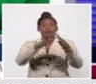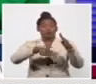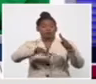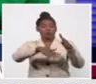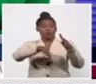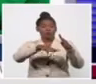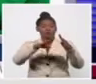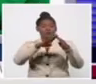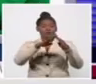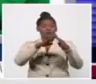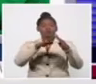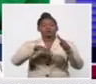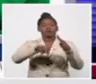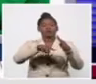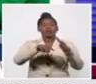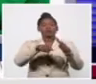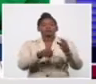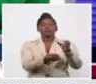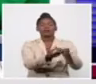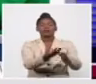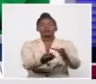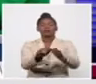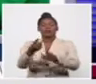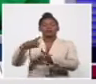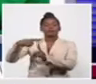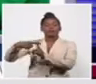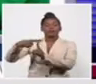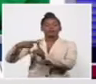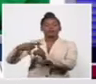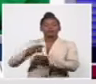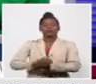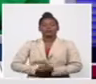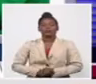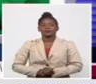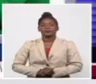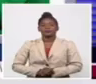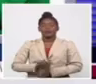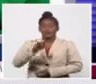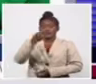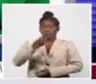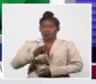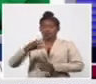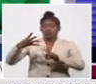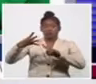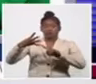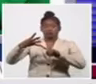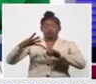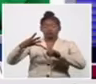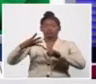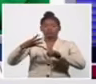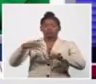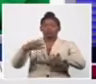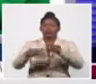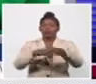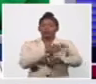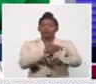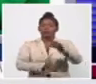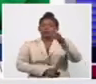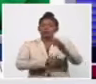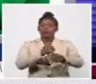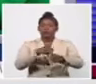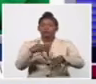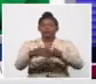casos confirmados, con comorbilidades asociadas, hipertensión arterial, cardiopatía